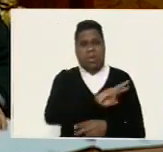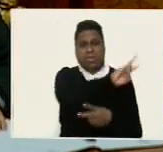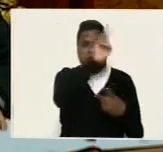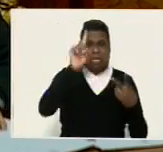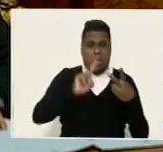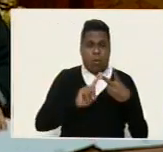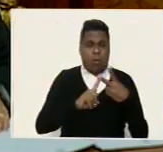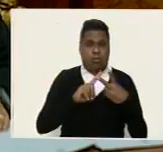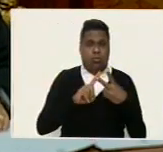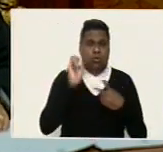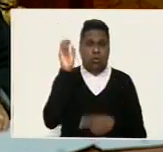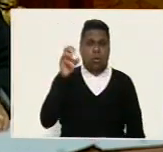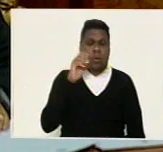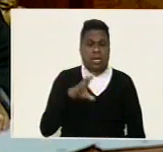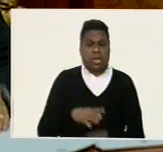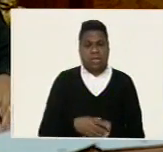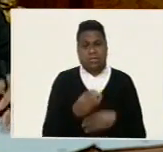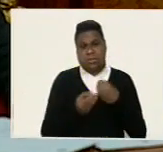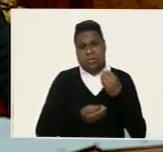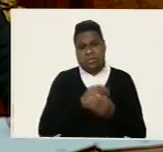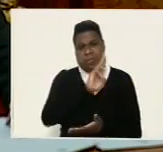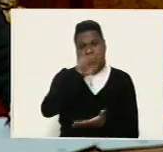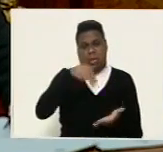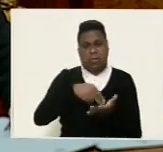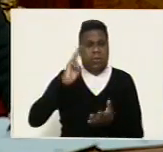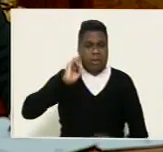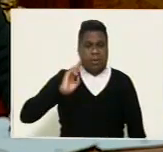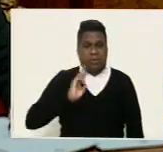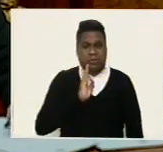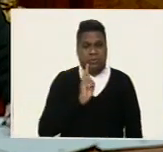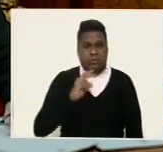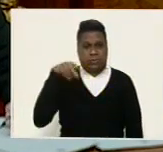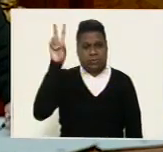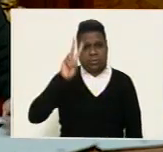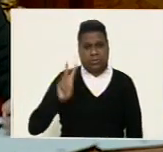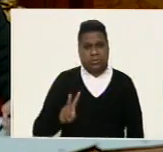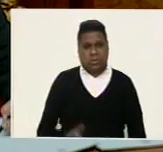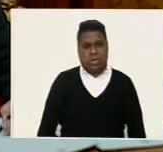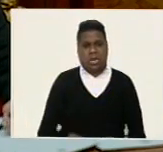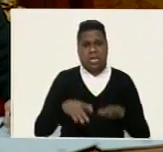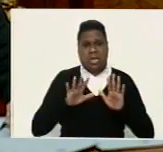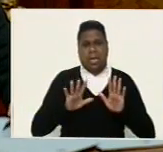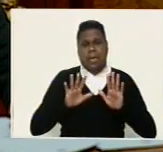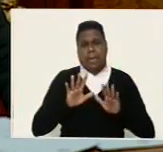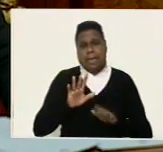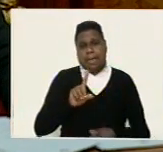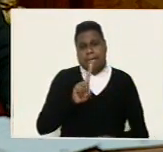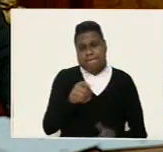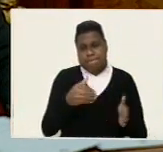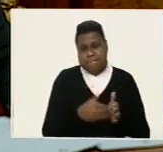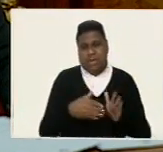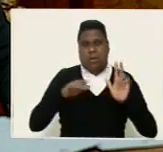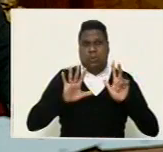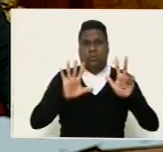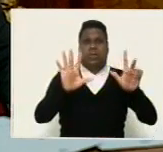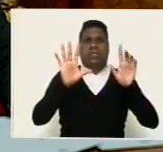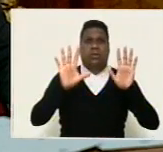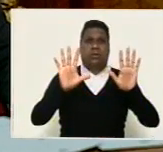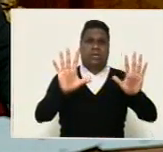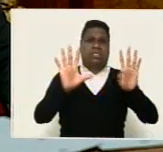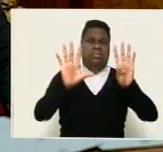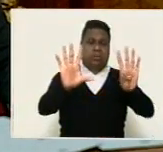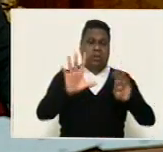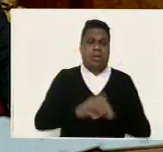Congreso Constituyente de la República de Venezuela de 1819, considerando que el Congreso